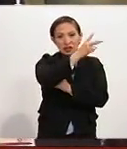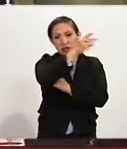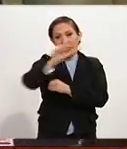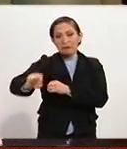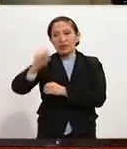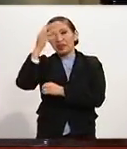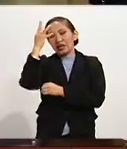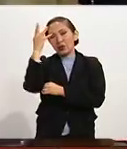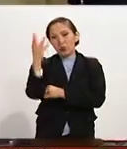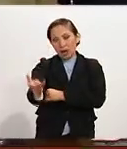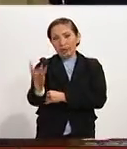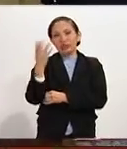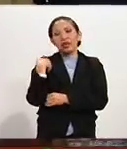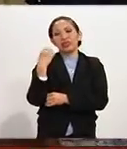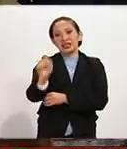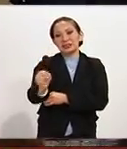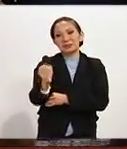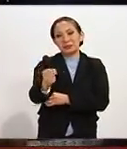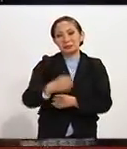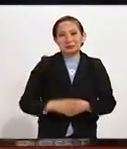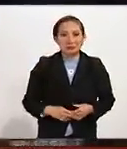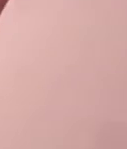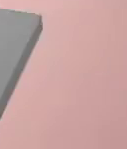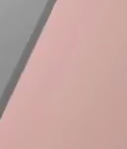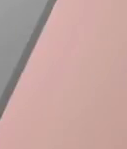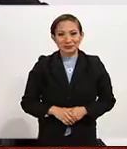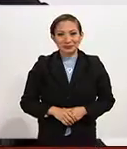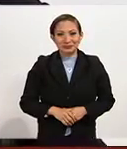al 24 de septiembre.